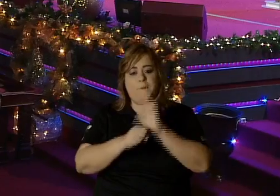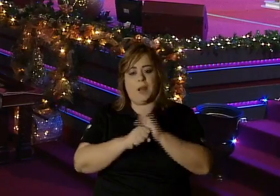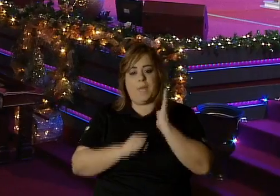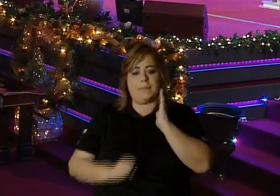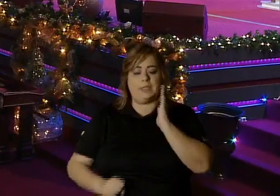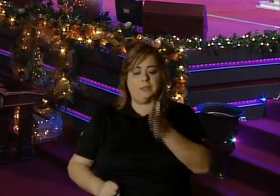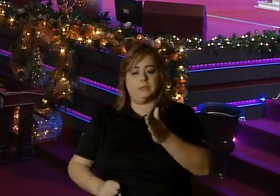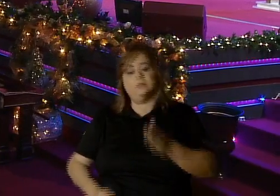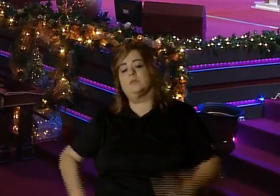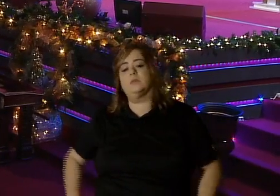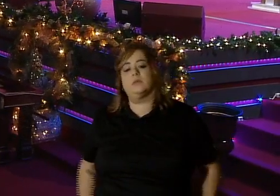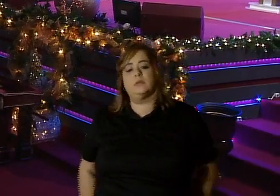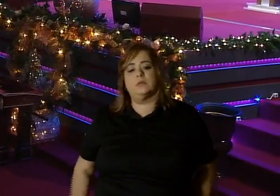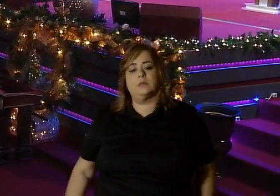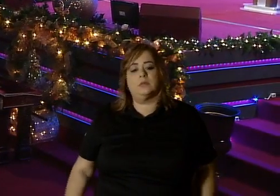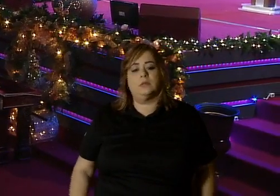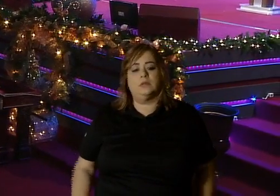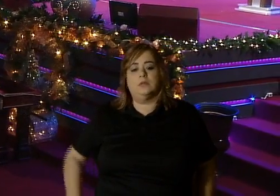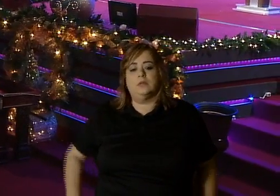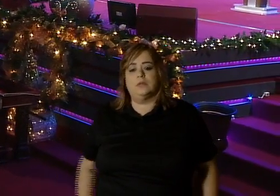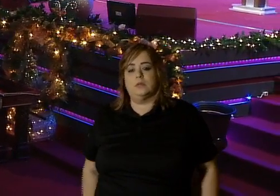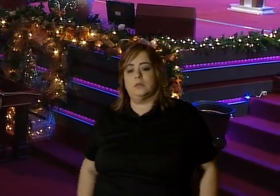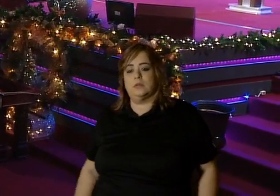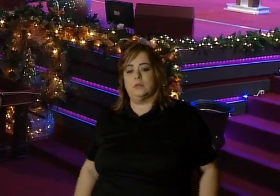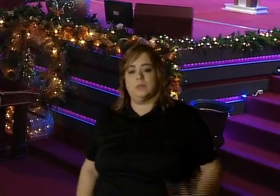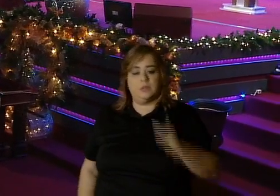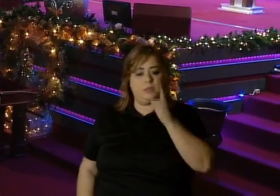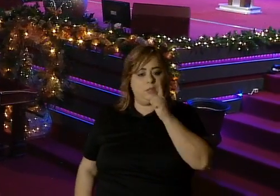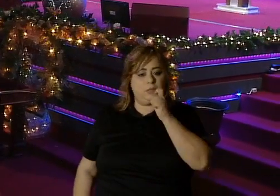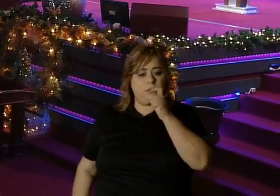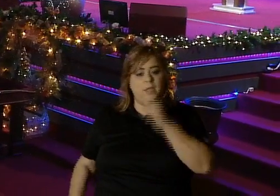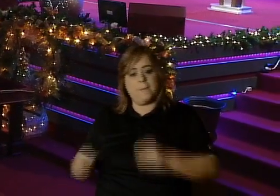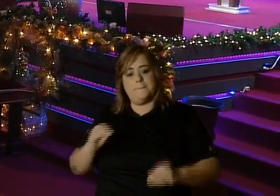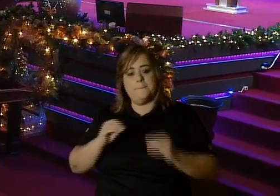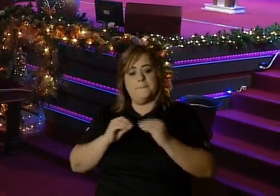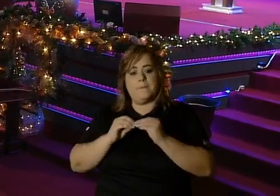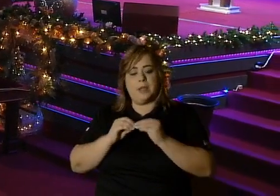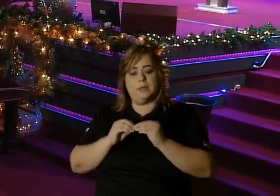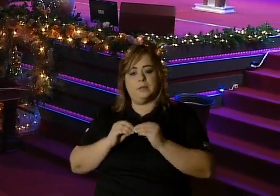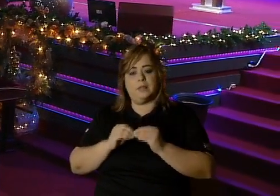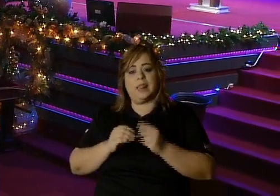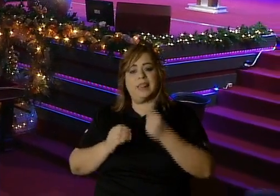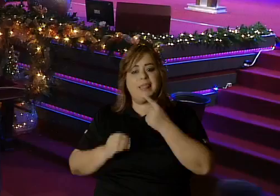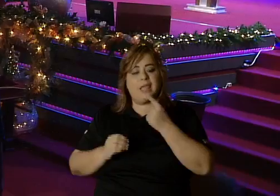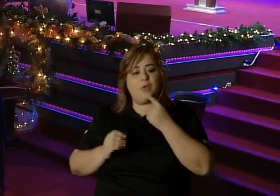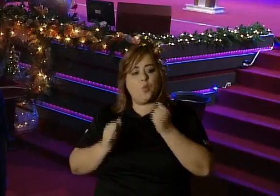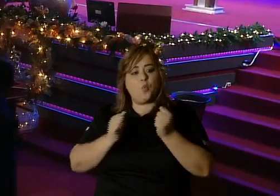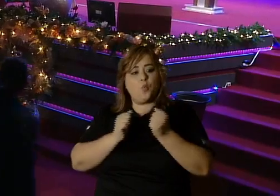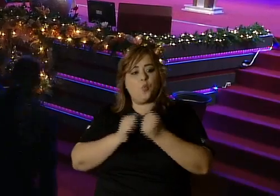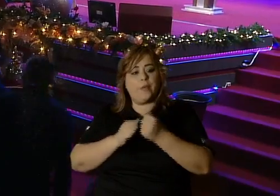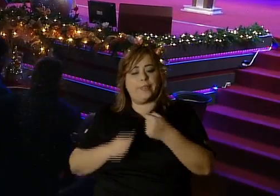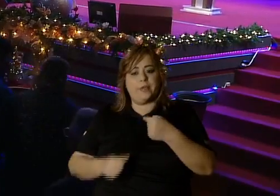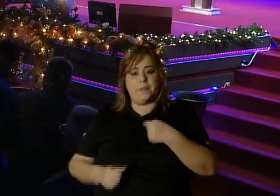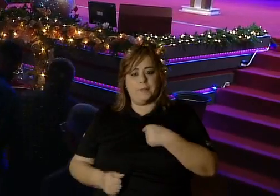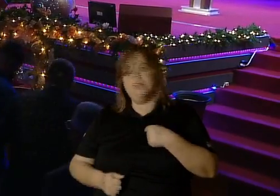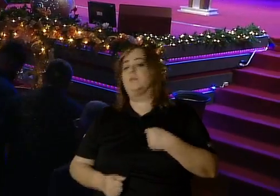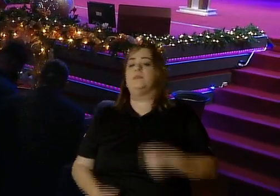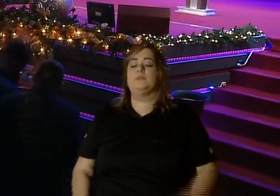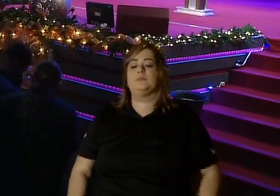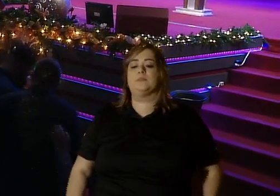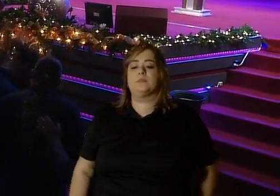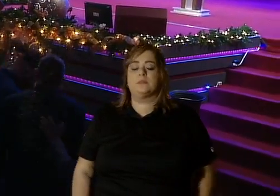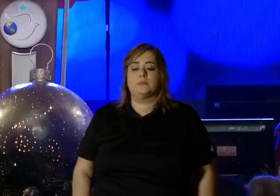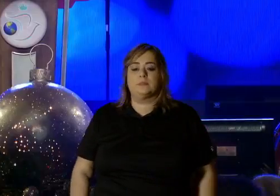Qué bueno. Si hay alguien más, está a tiempo todavía. Repita conmigo, los que están en la casa, los hospitales,